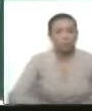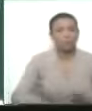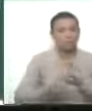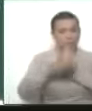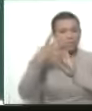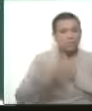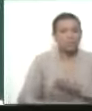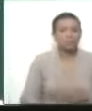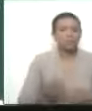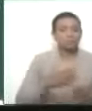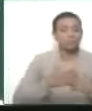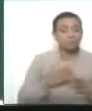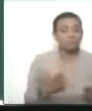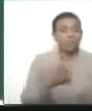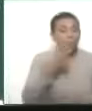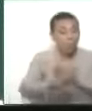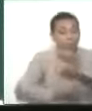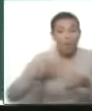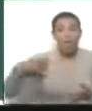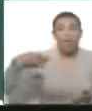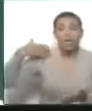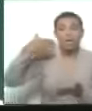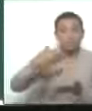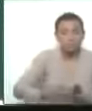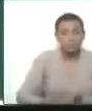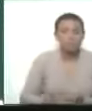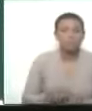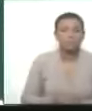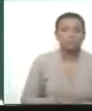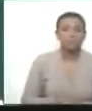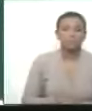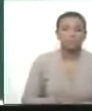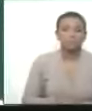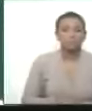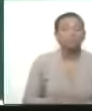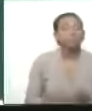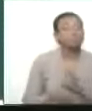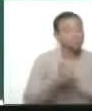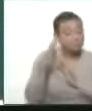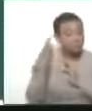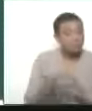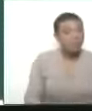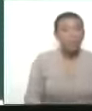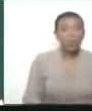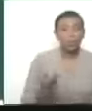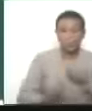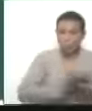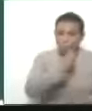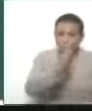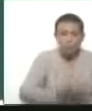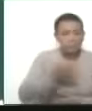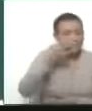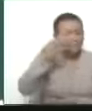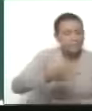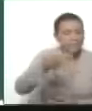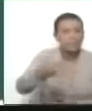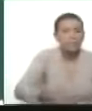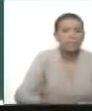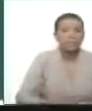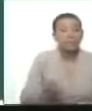como lo hemos hecho como lo hemos hecho nuestra soberanía como lo hemos hecho siempre